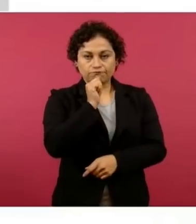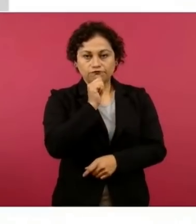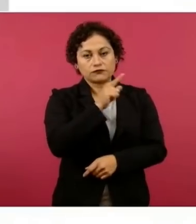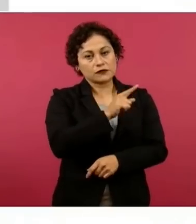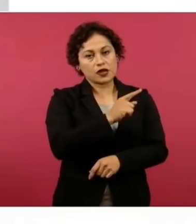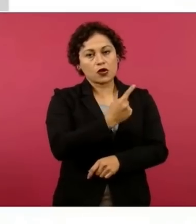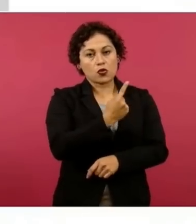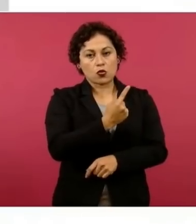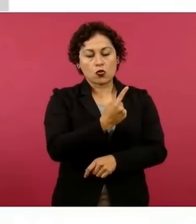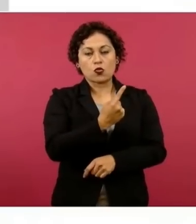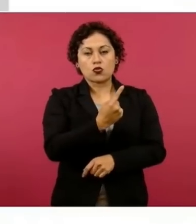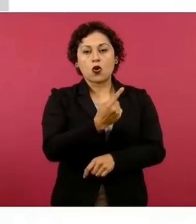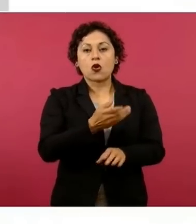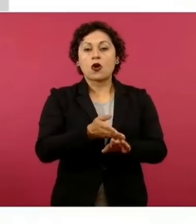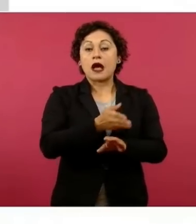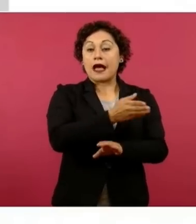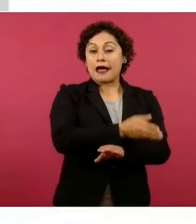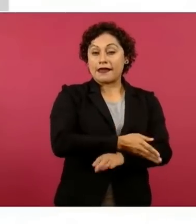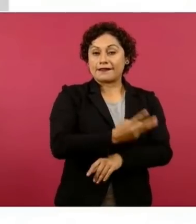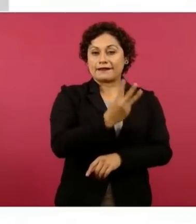3.